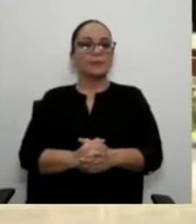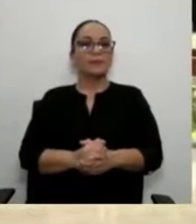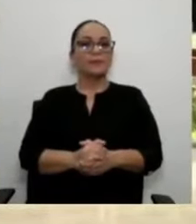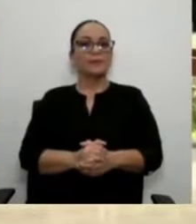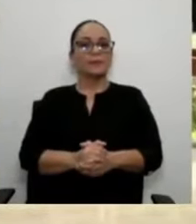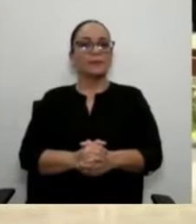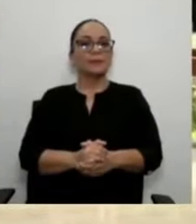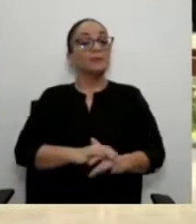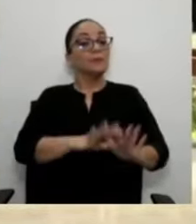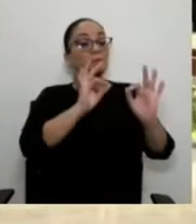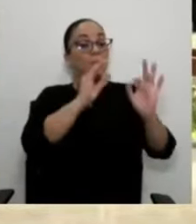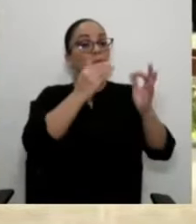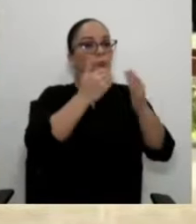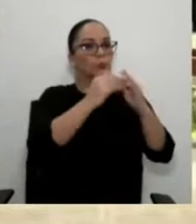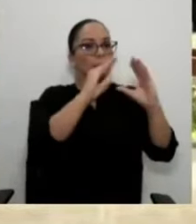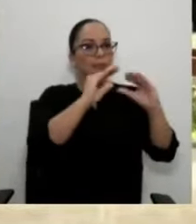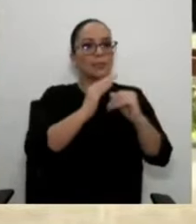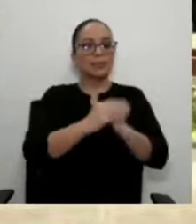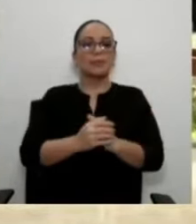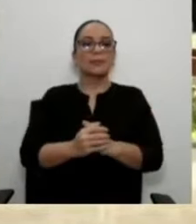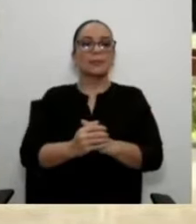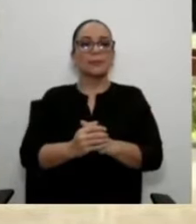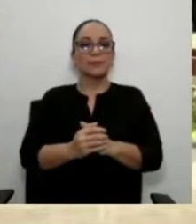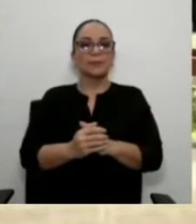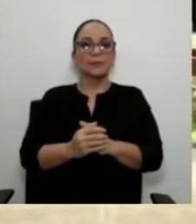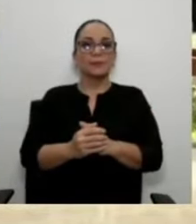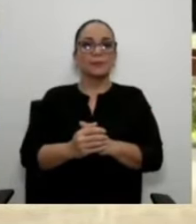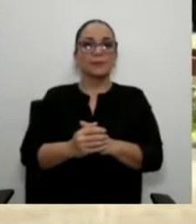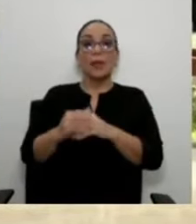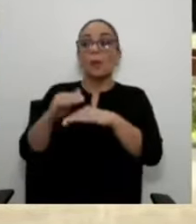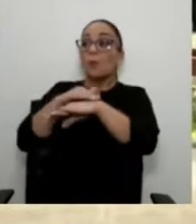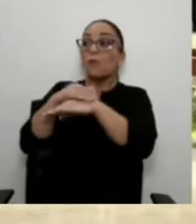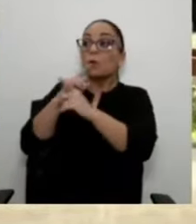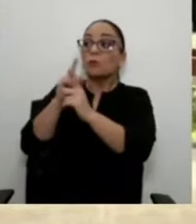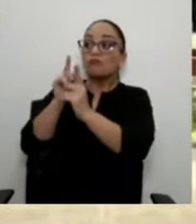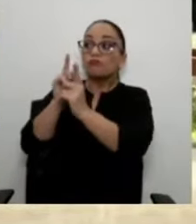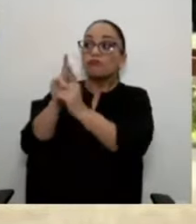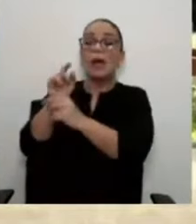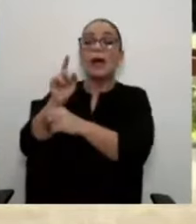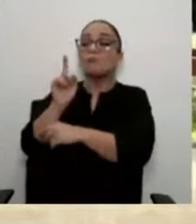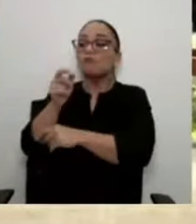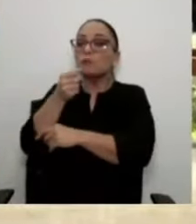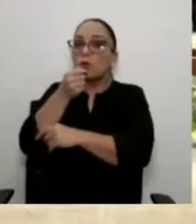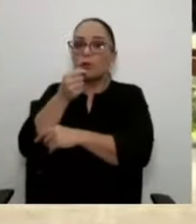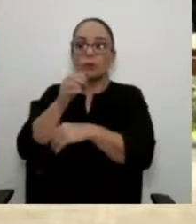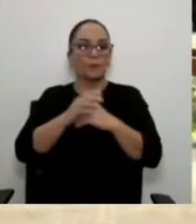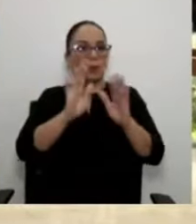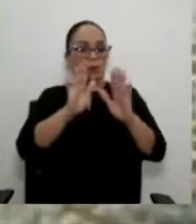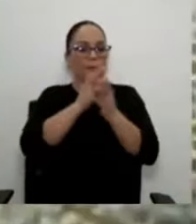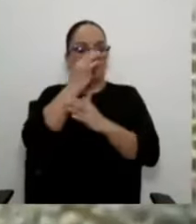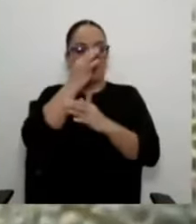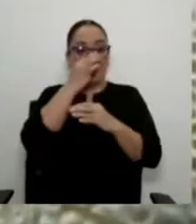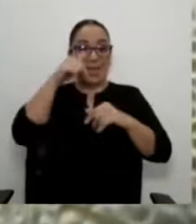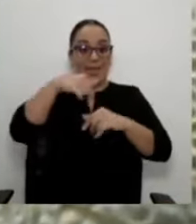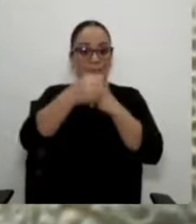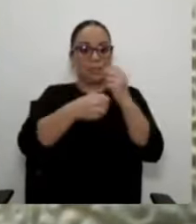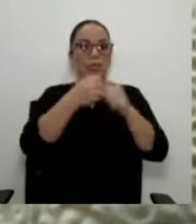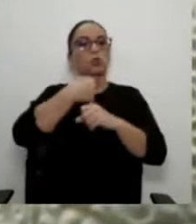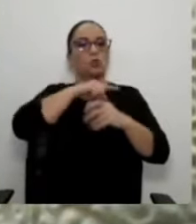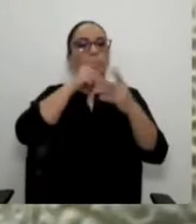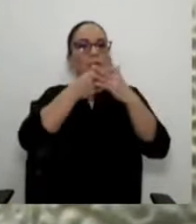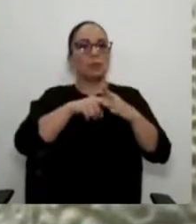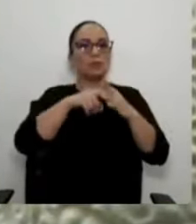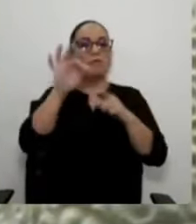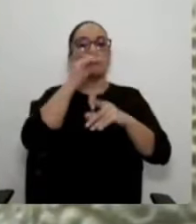Sí, buenas tardes. A ver si se acerca el micrófono, señora ministra. Sí. Este año nosotros empezamos de una manera diferente, señor